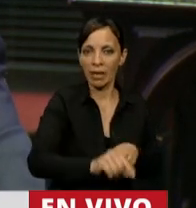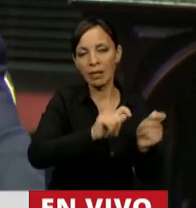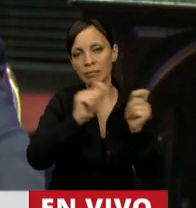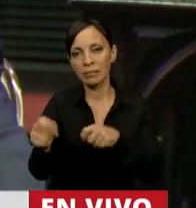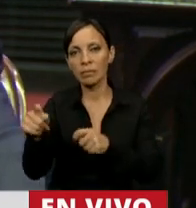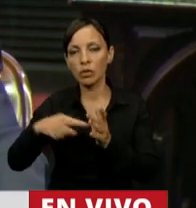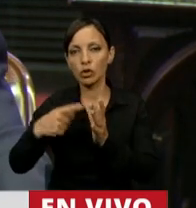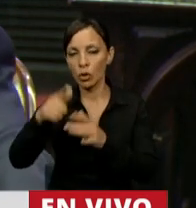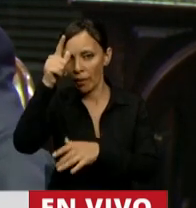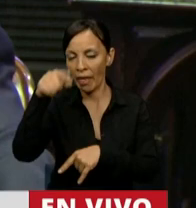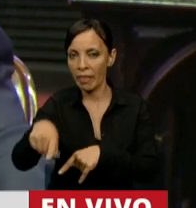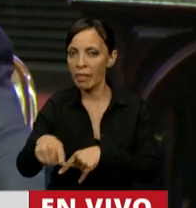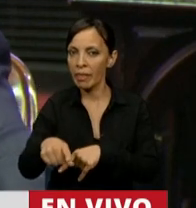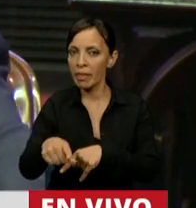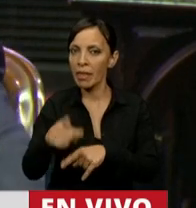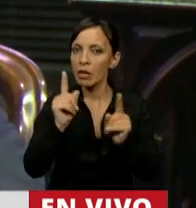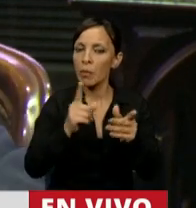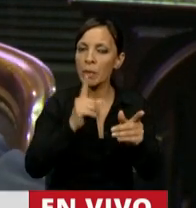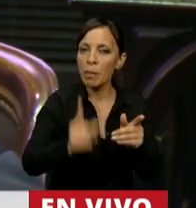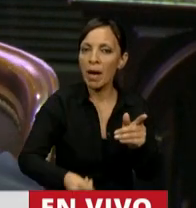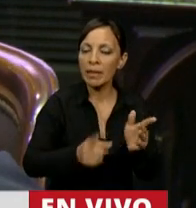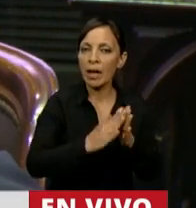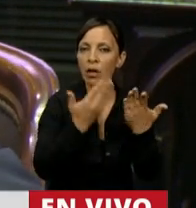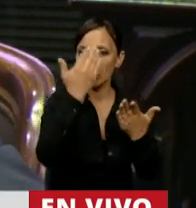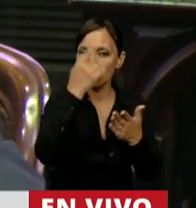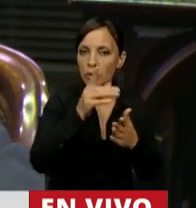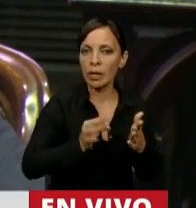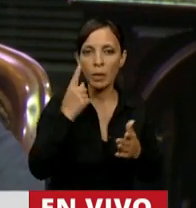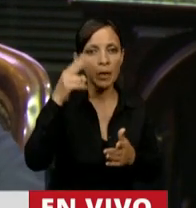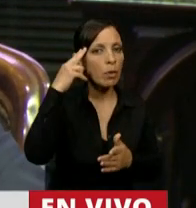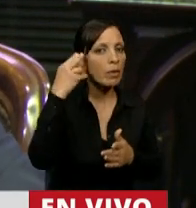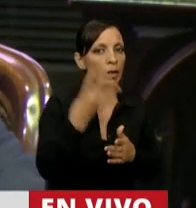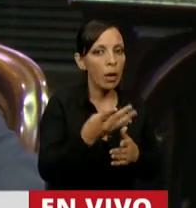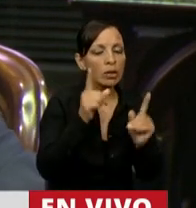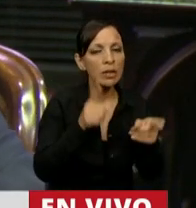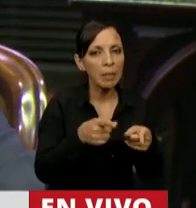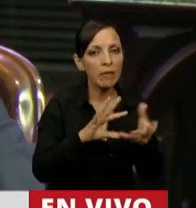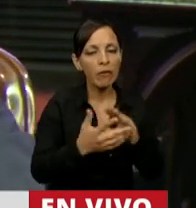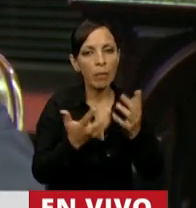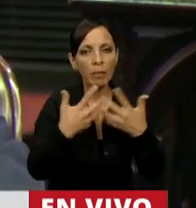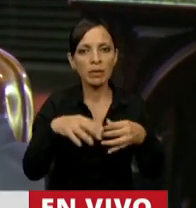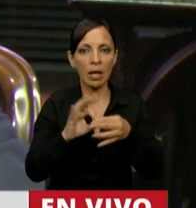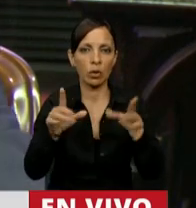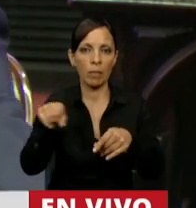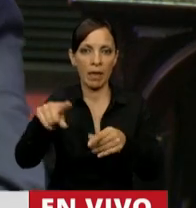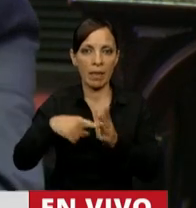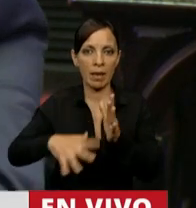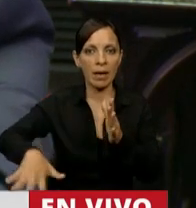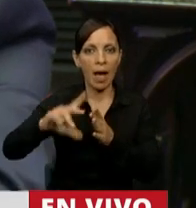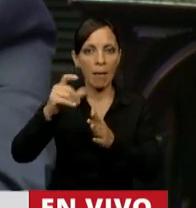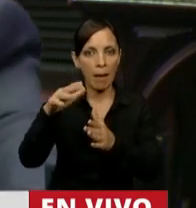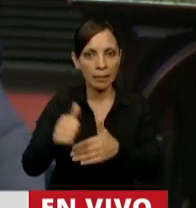de Buenos Aires, tal cual lo establecía la Constitución del 94 y parte del fortalecimiento del proceso de autonomía que